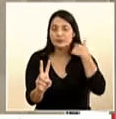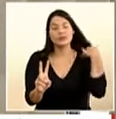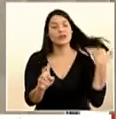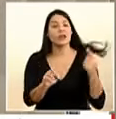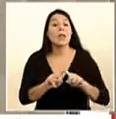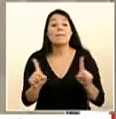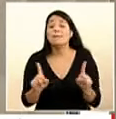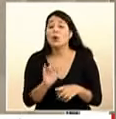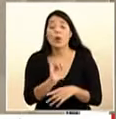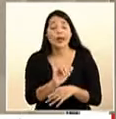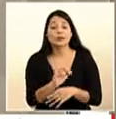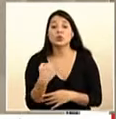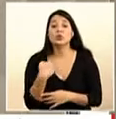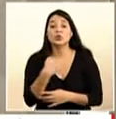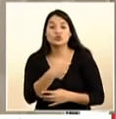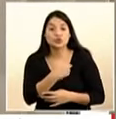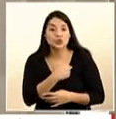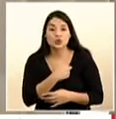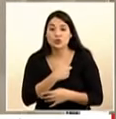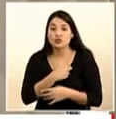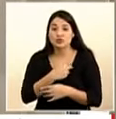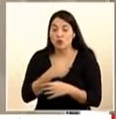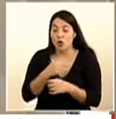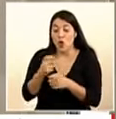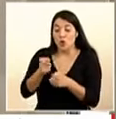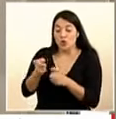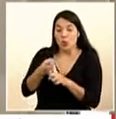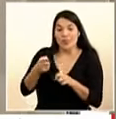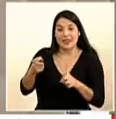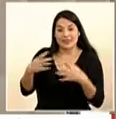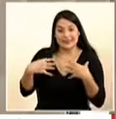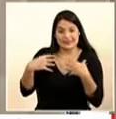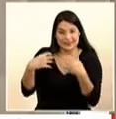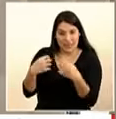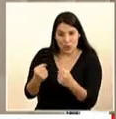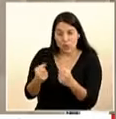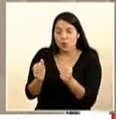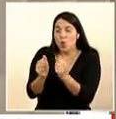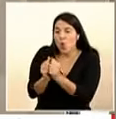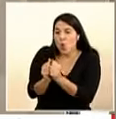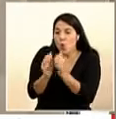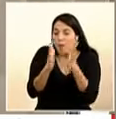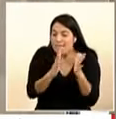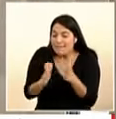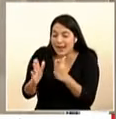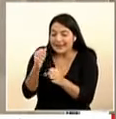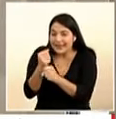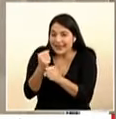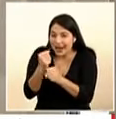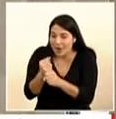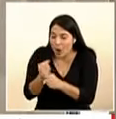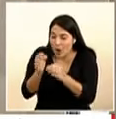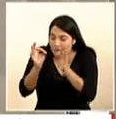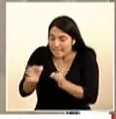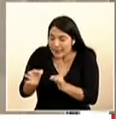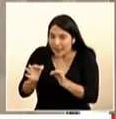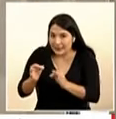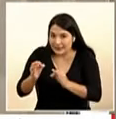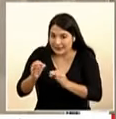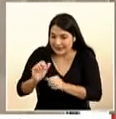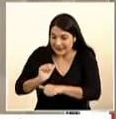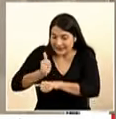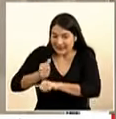ser algo que vamos a manejar directamente desde salud en una estrategia muy definida y muy focalizada pero lo que bien es cierto es que de